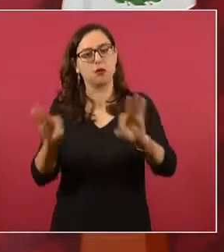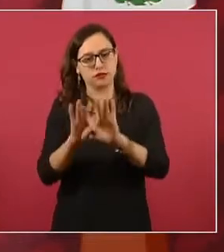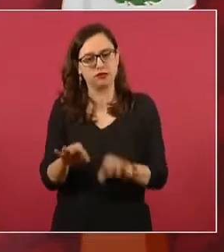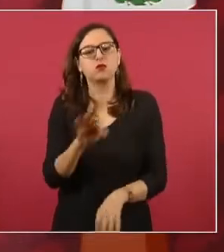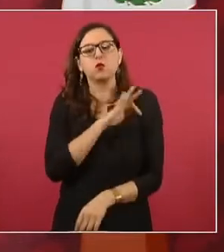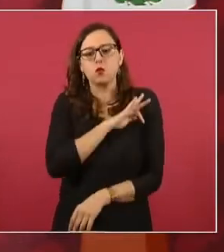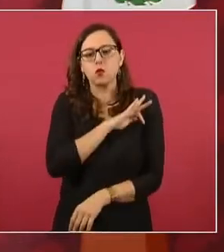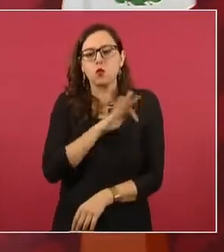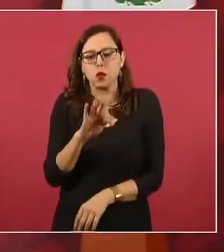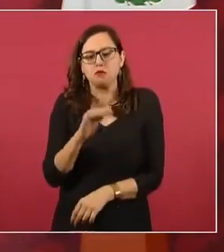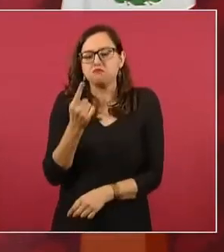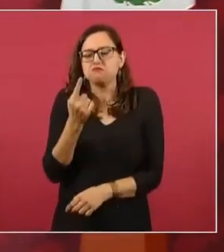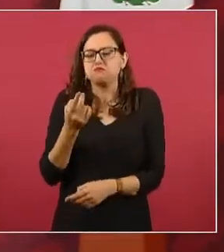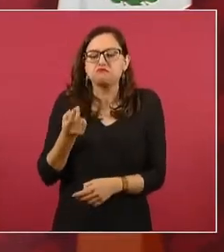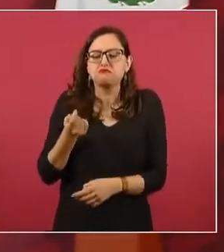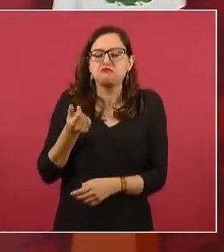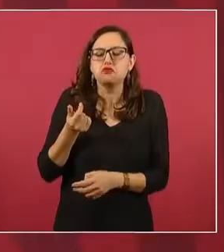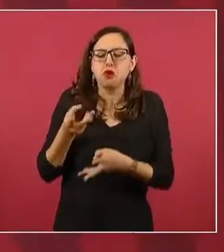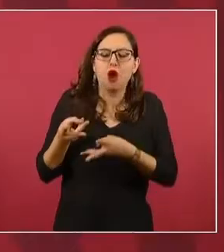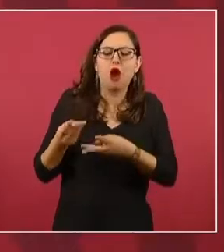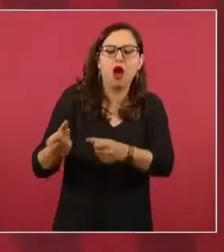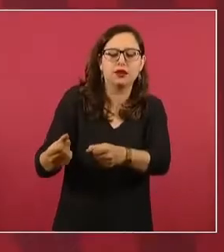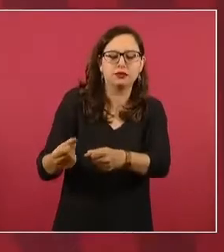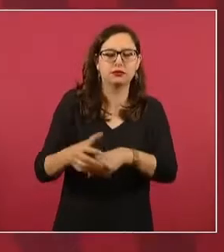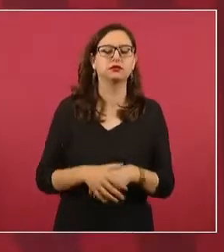Van a estar con nosotros